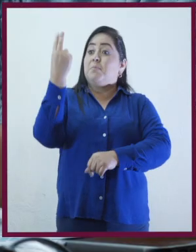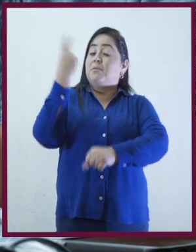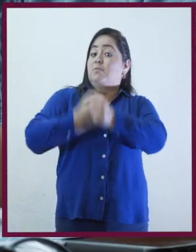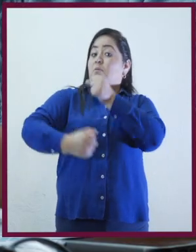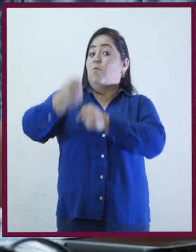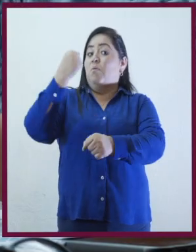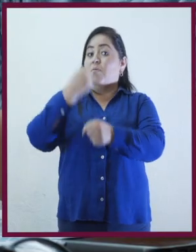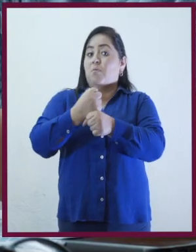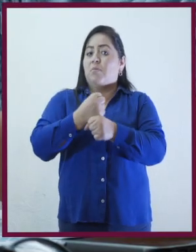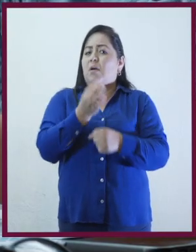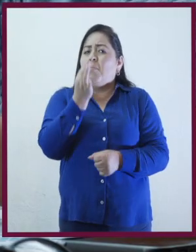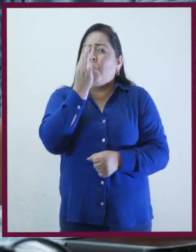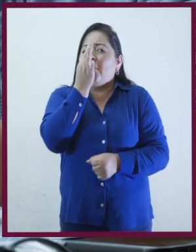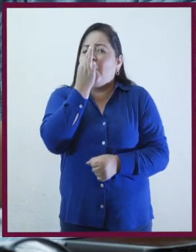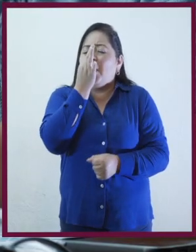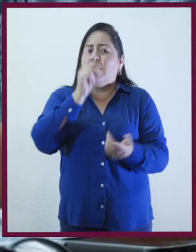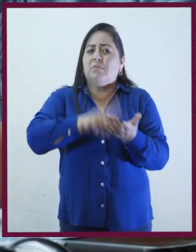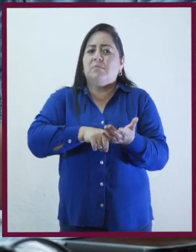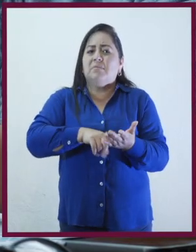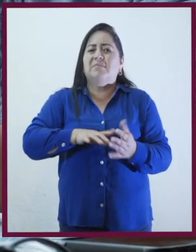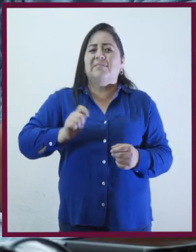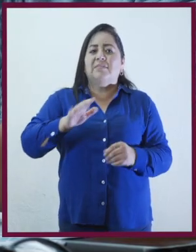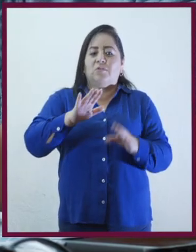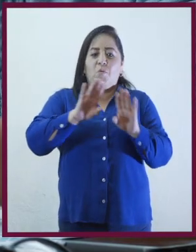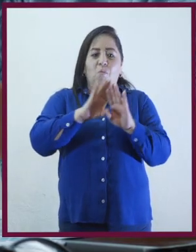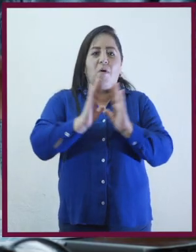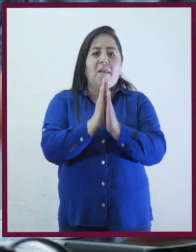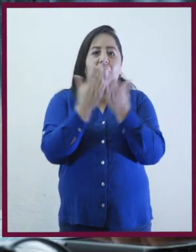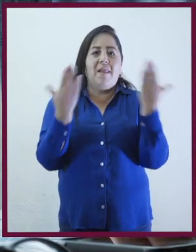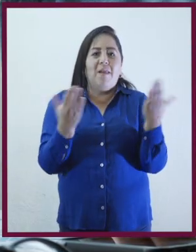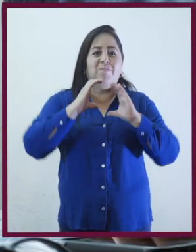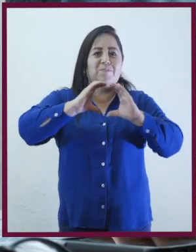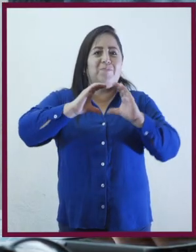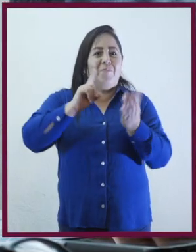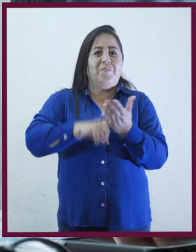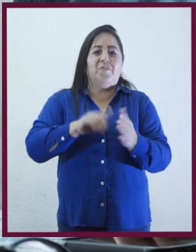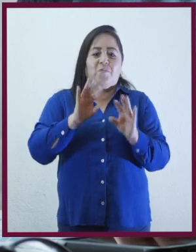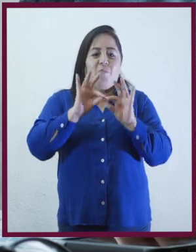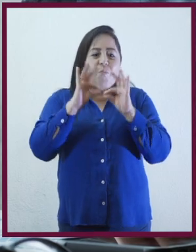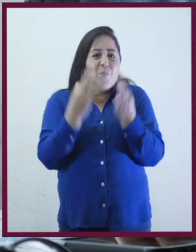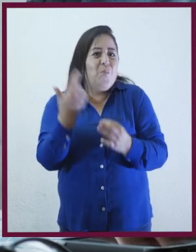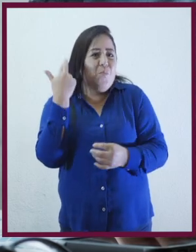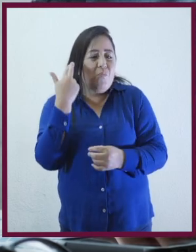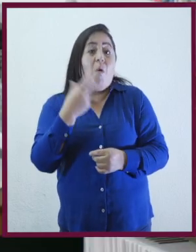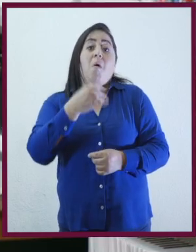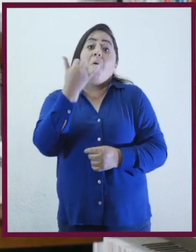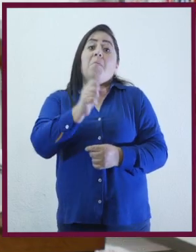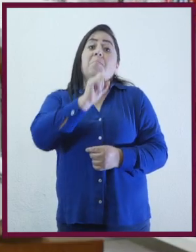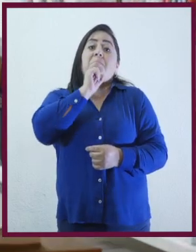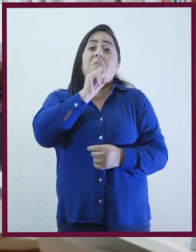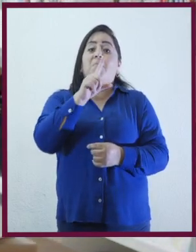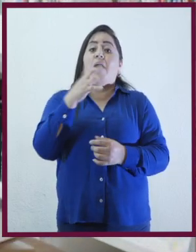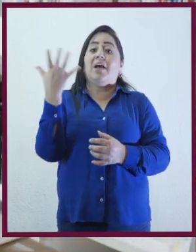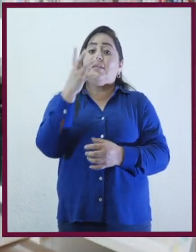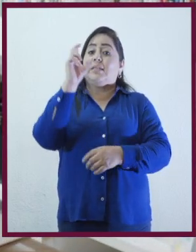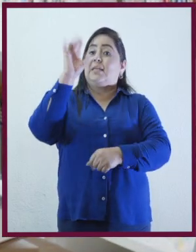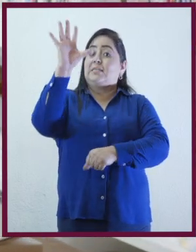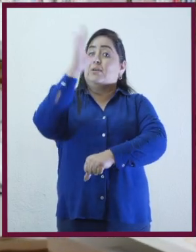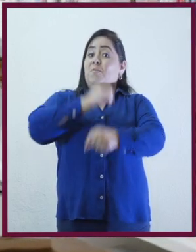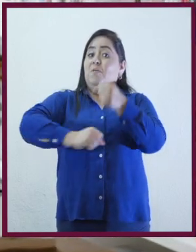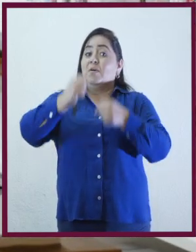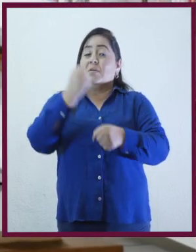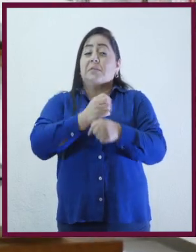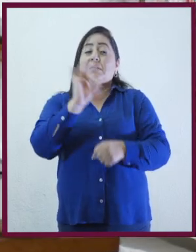25 años apenas se popularizaban las enciclopedias multimedia en disco compacto, y hace 35 años,